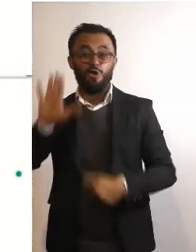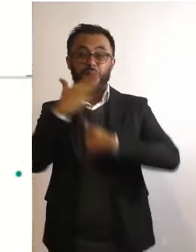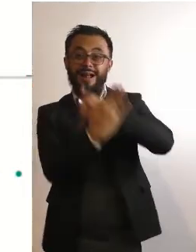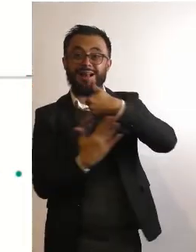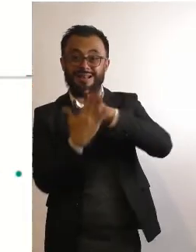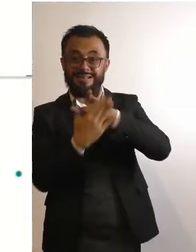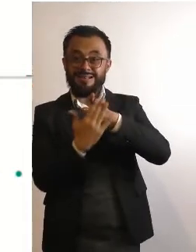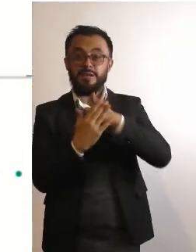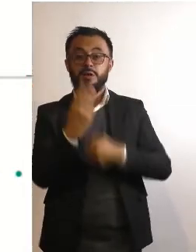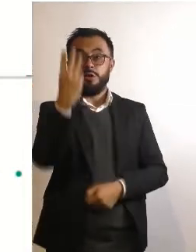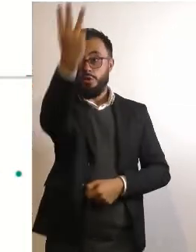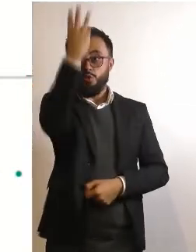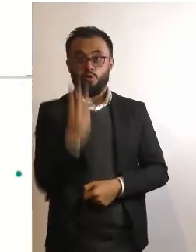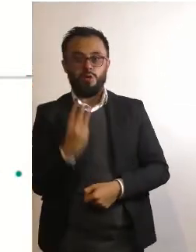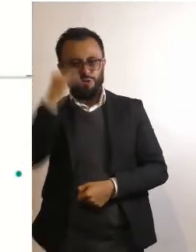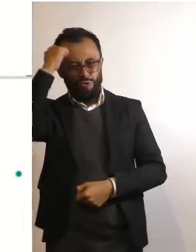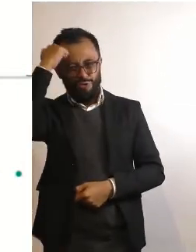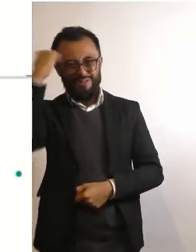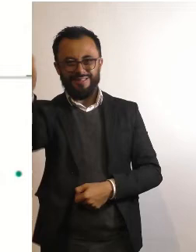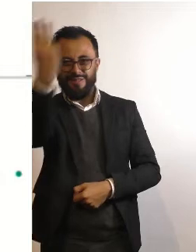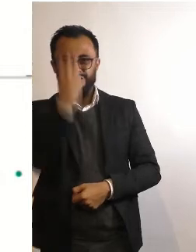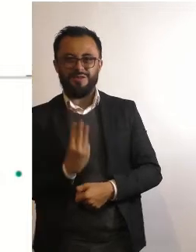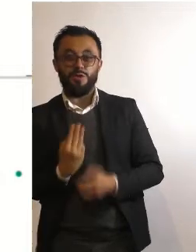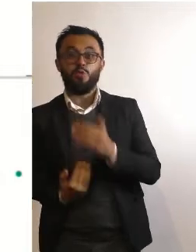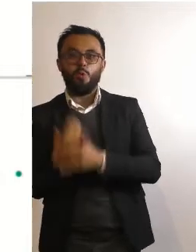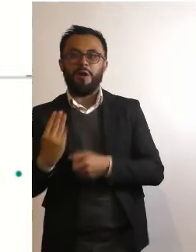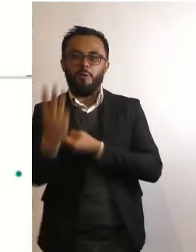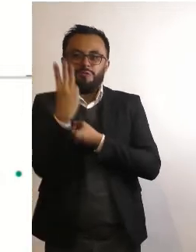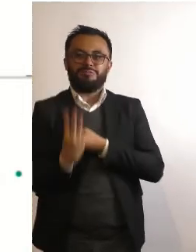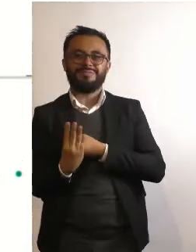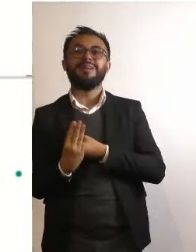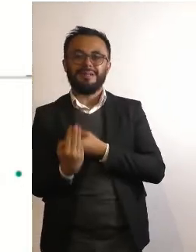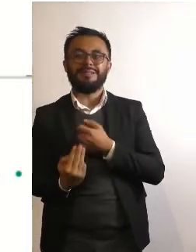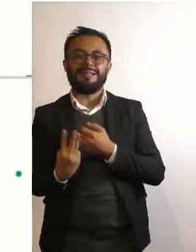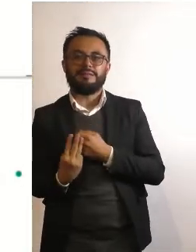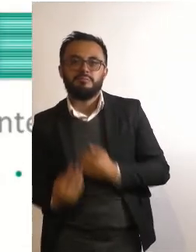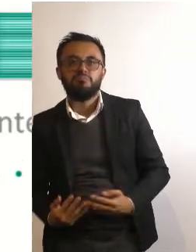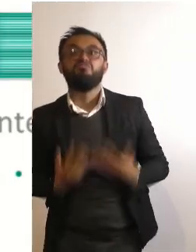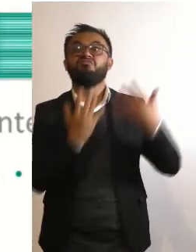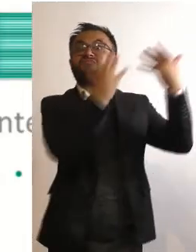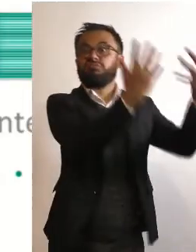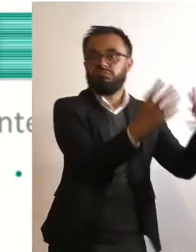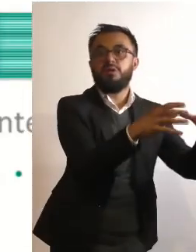3 entrantes y 80 salientes. Siguiente.